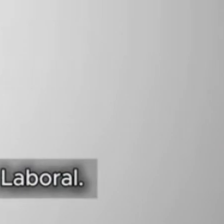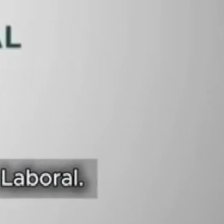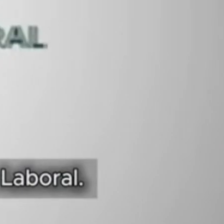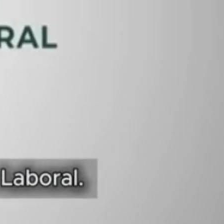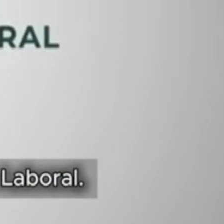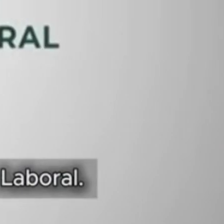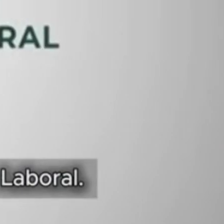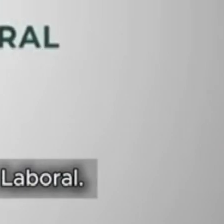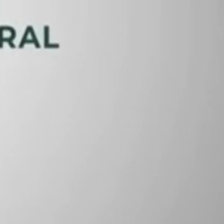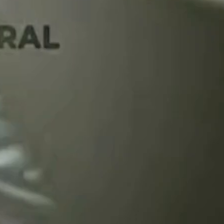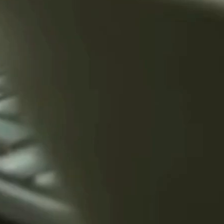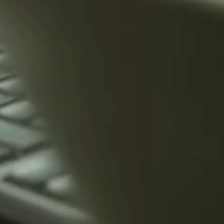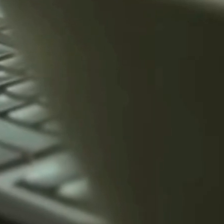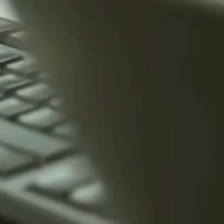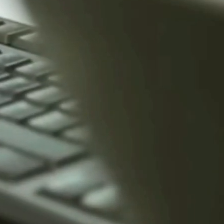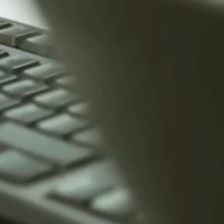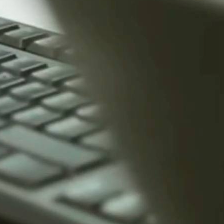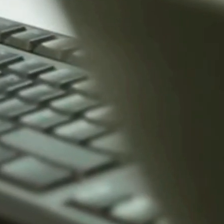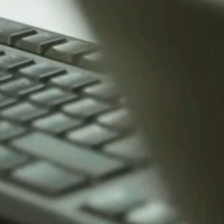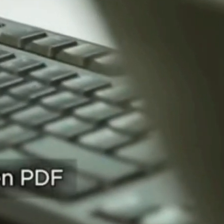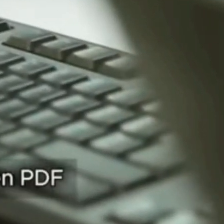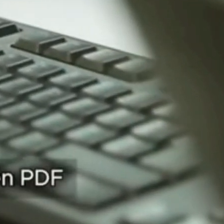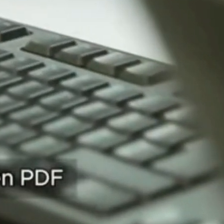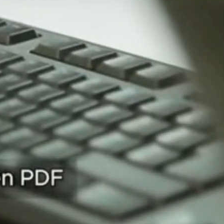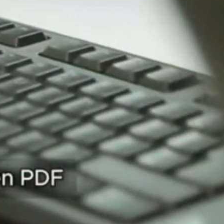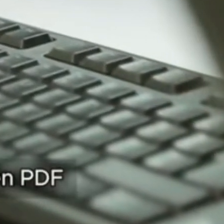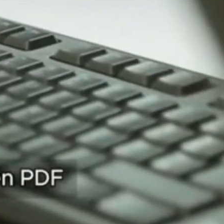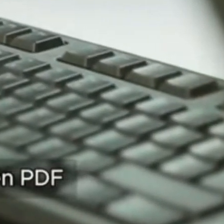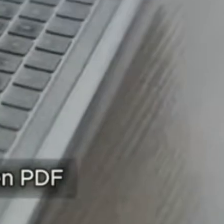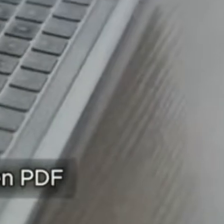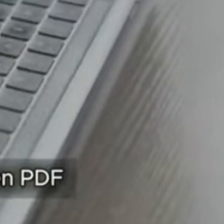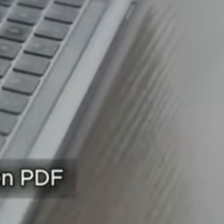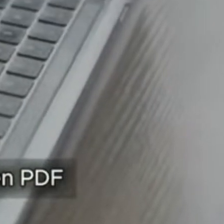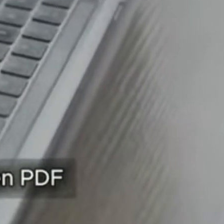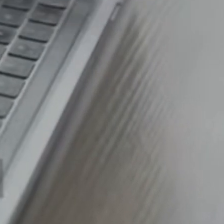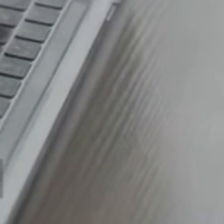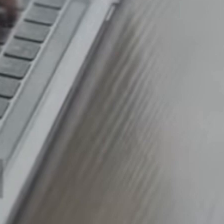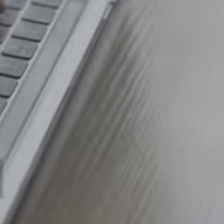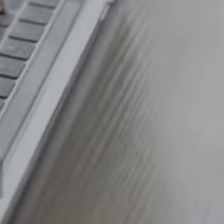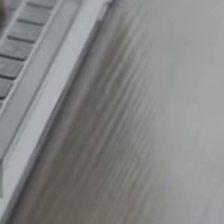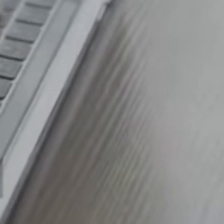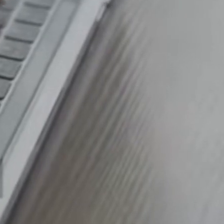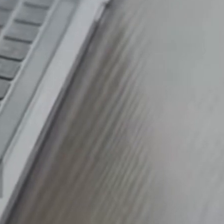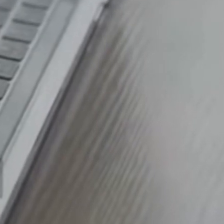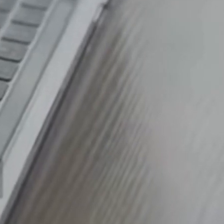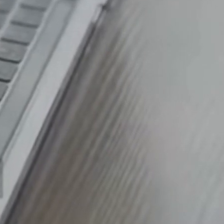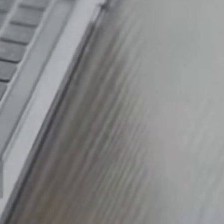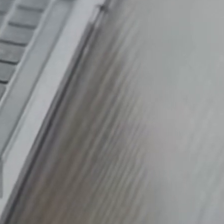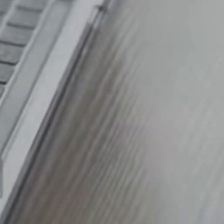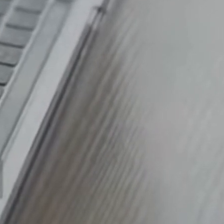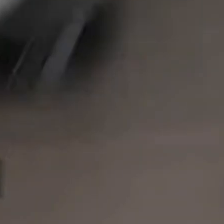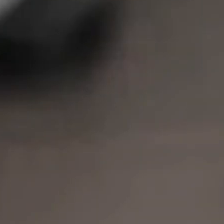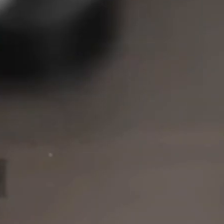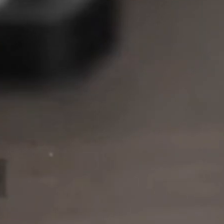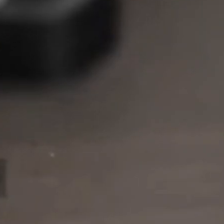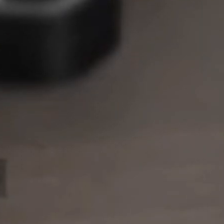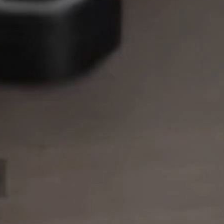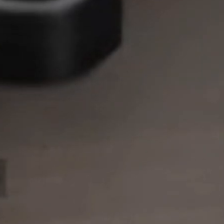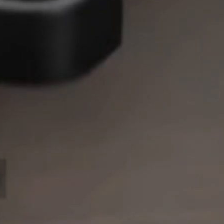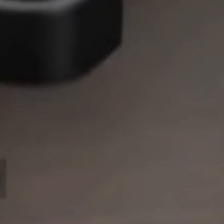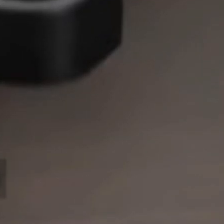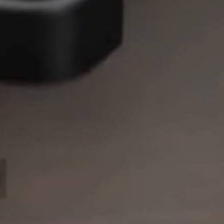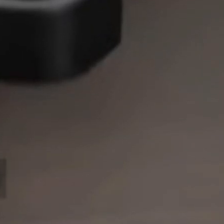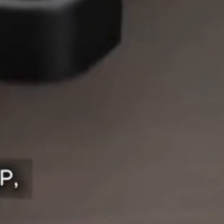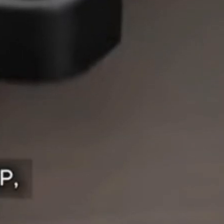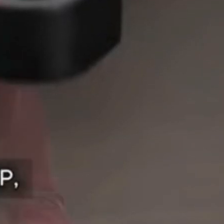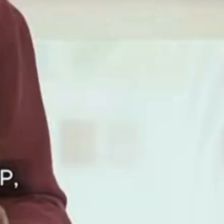de Conciliación y Registro Laboral. No olvides que para esta opción es necesario que lleves tu documentación en PDF de manera digitalizada en una USB. Es importante